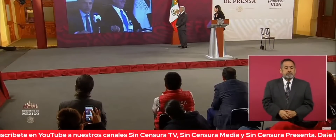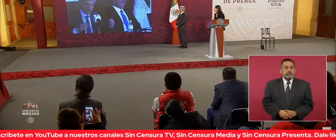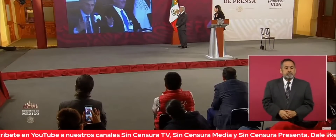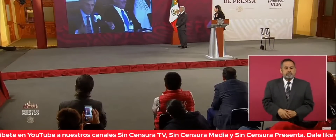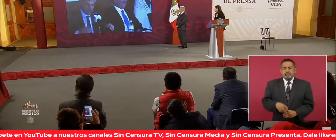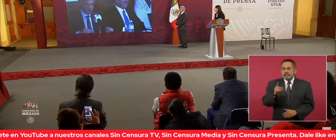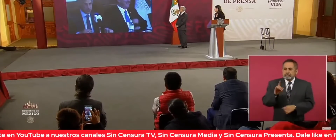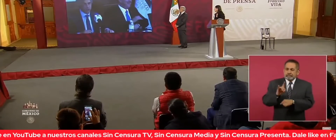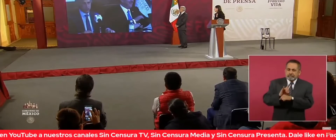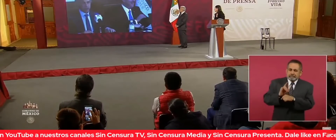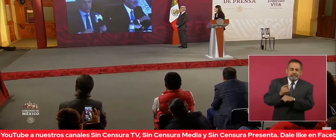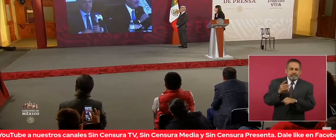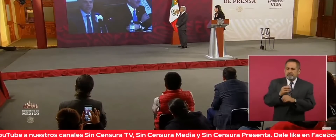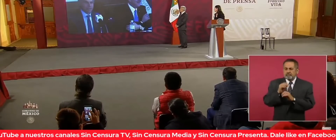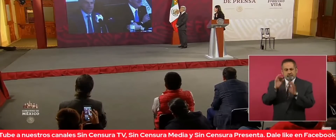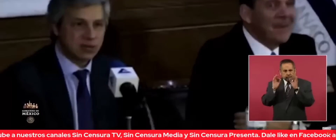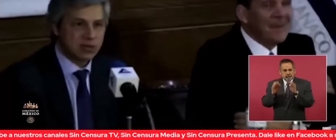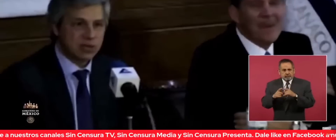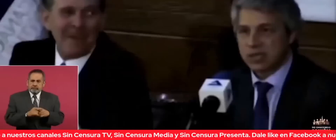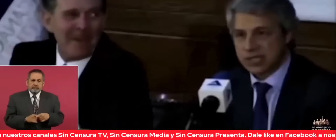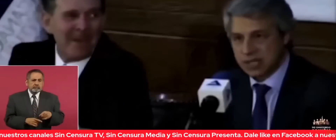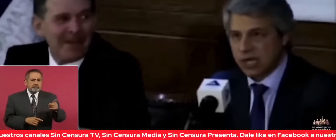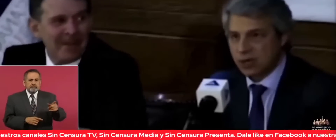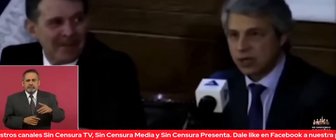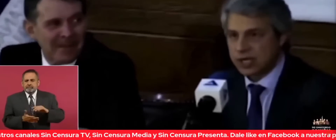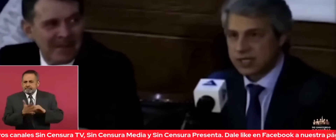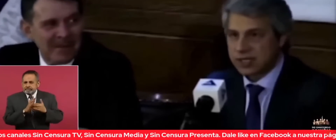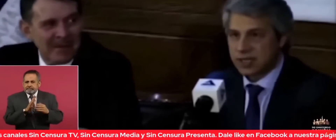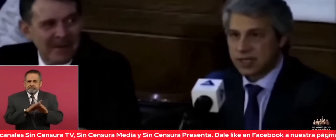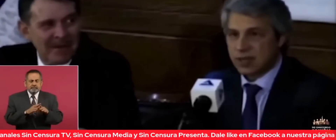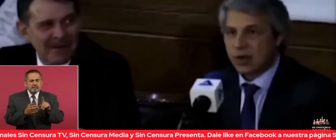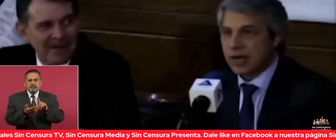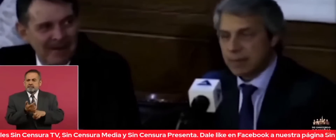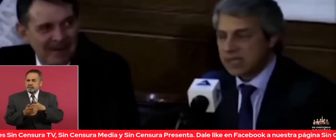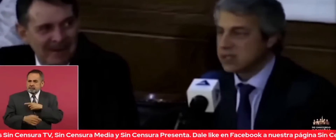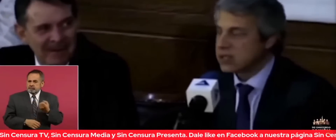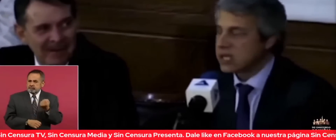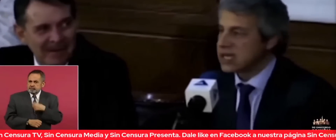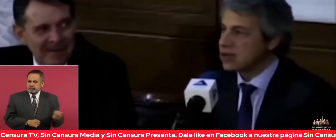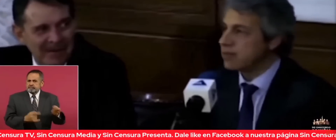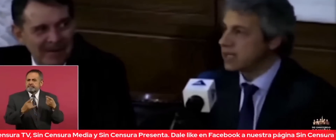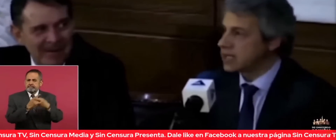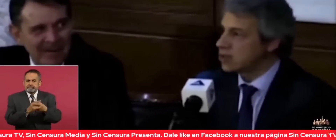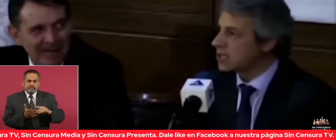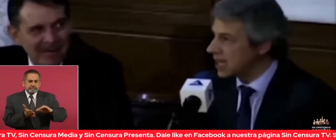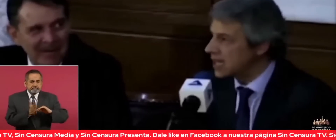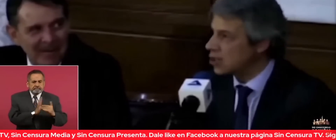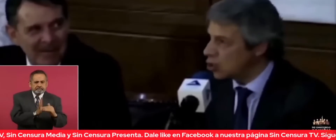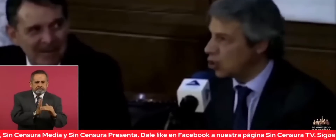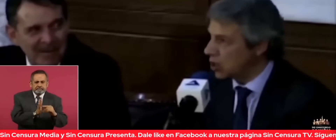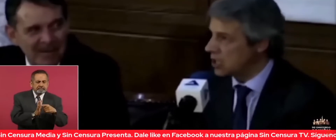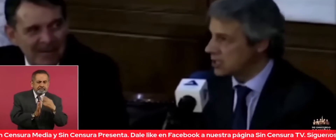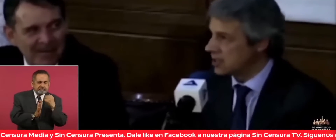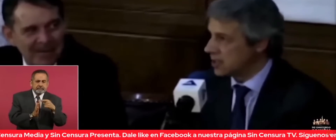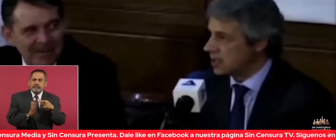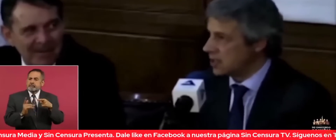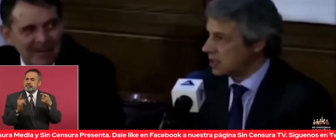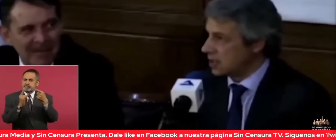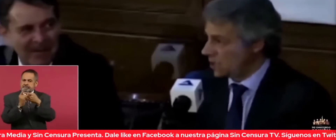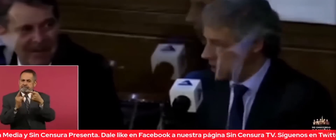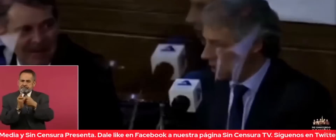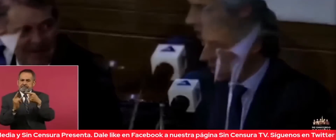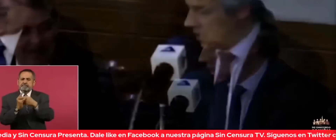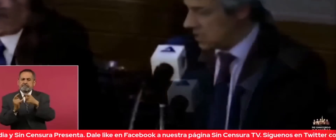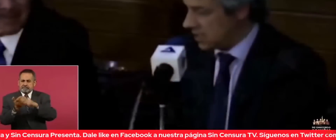eso? No más fintas, goles. No es de gambeteros, es de goleadores. Con gambetas no se ganan los partidos, se ganan con goles.